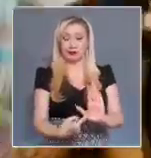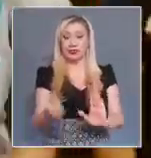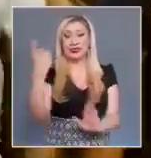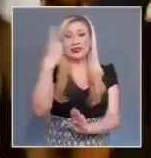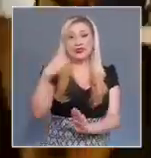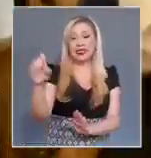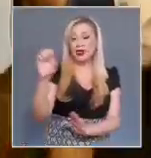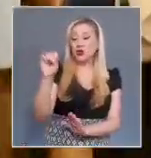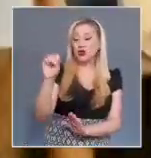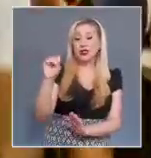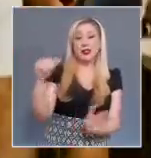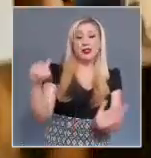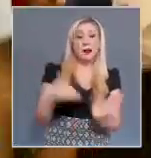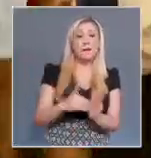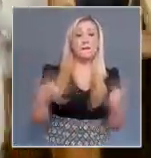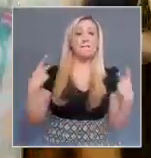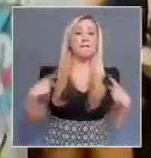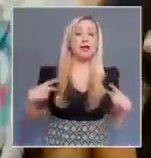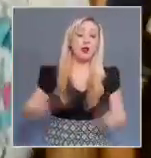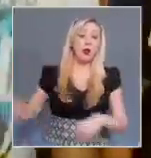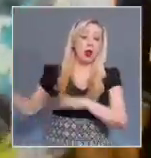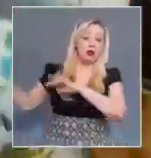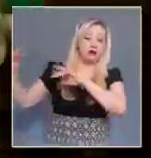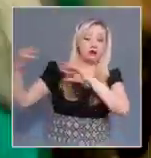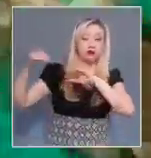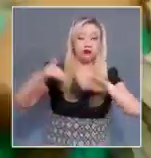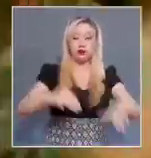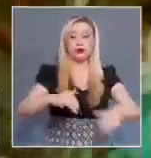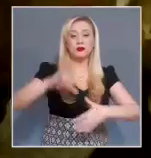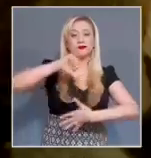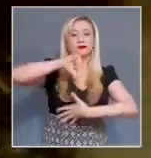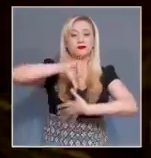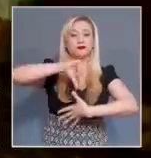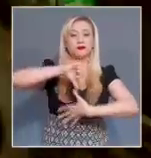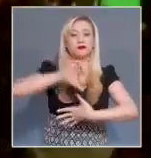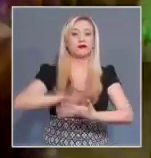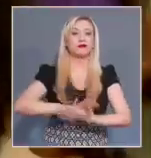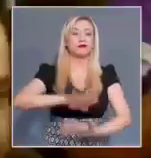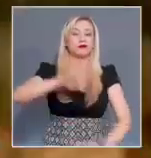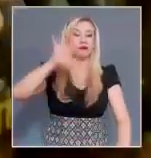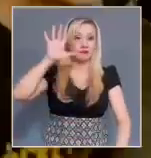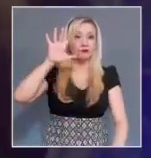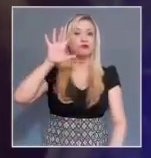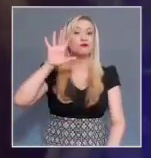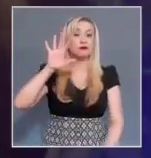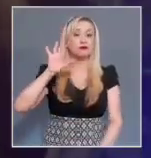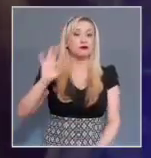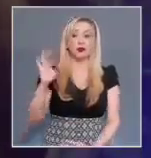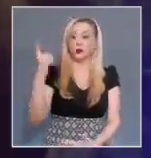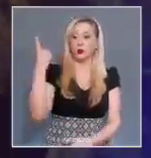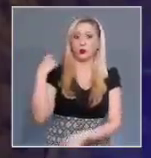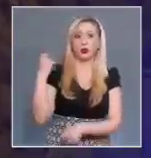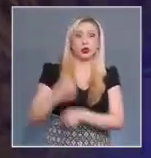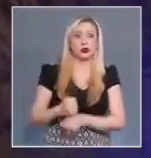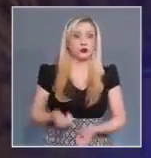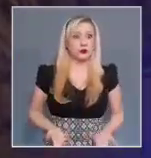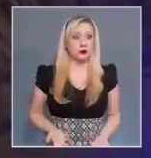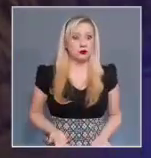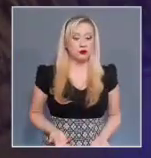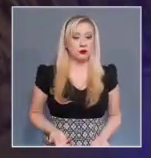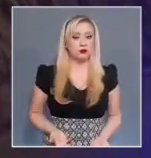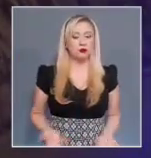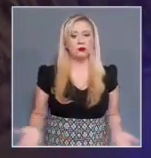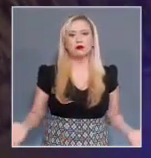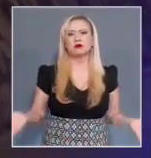160,000 personas provenientes de Centroamérica tan solo en 2022. En la presentación del